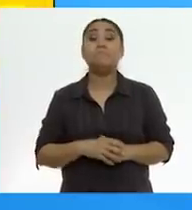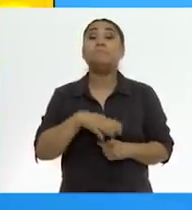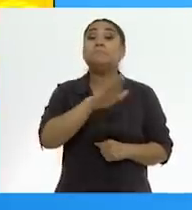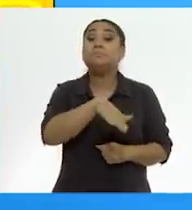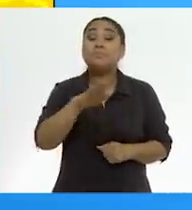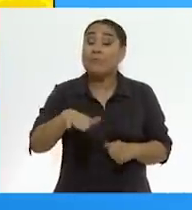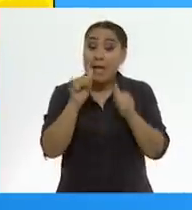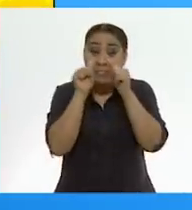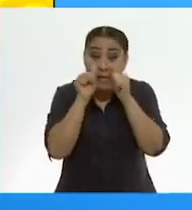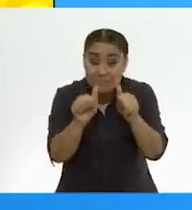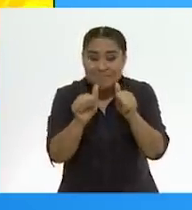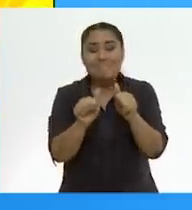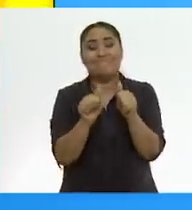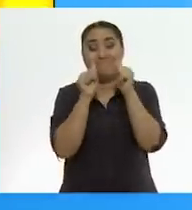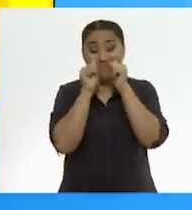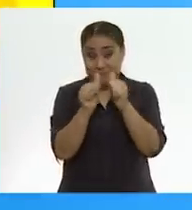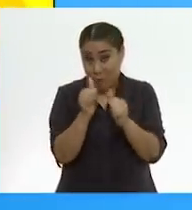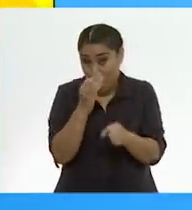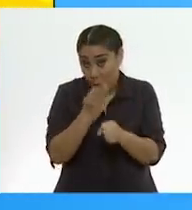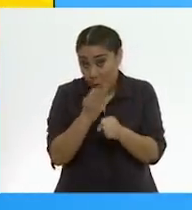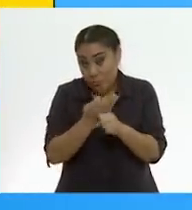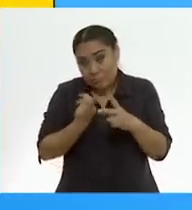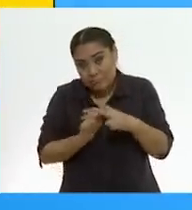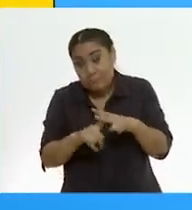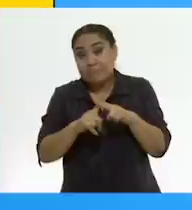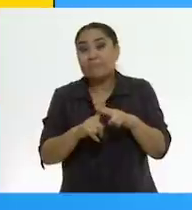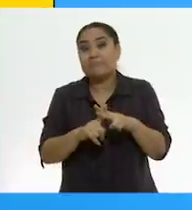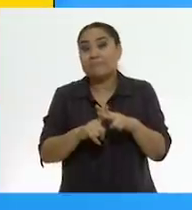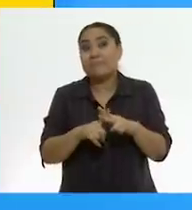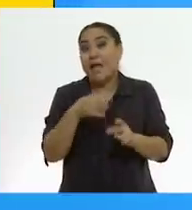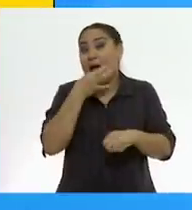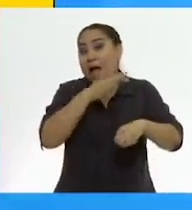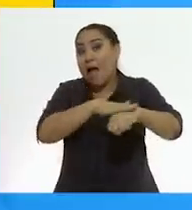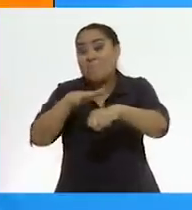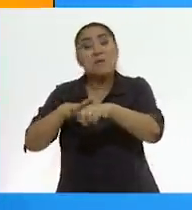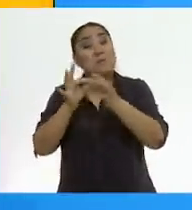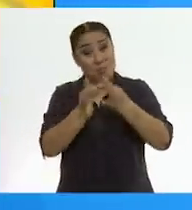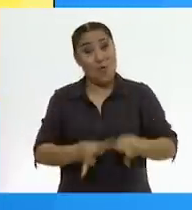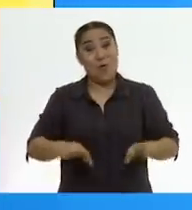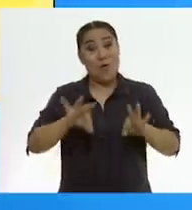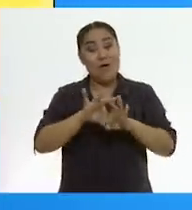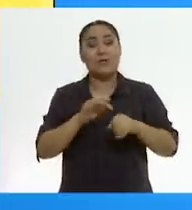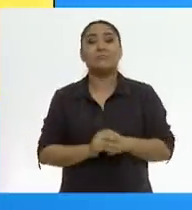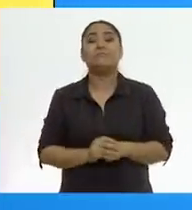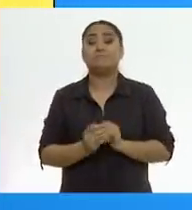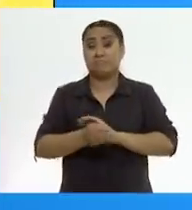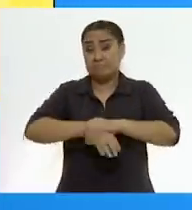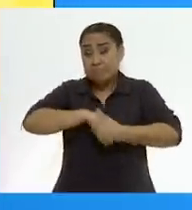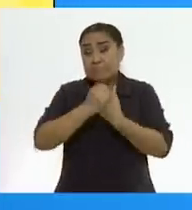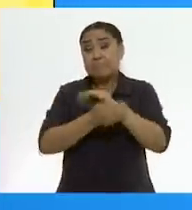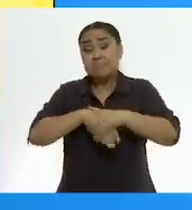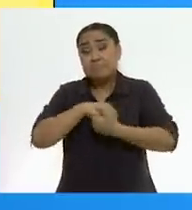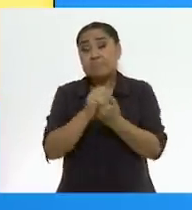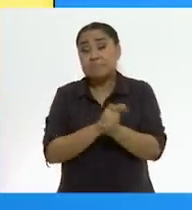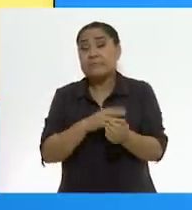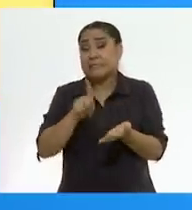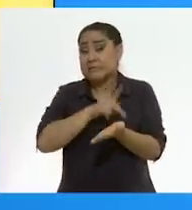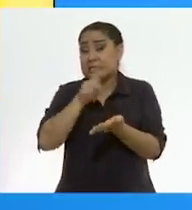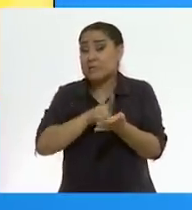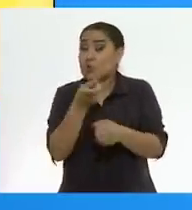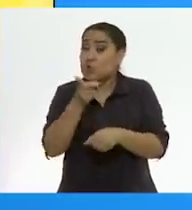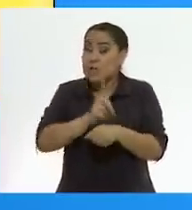¡Atención! ¡Atención! A continuación, información importante. Lavarnos las manos varias veces al día